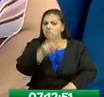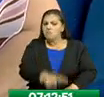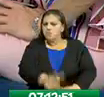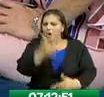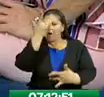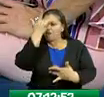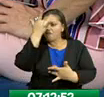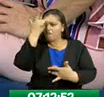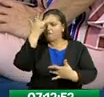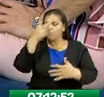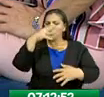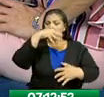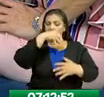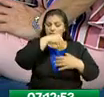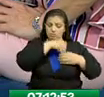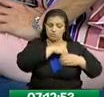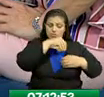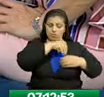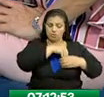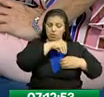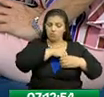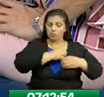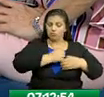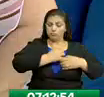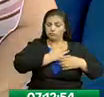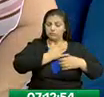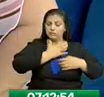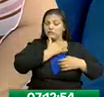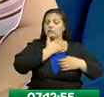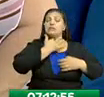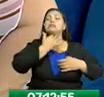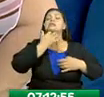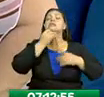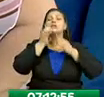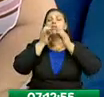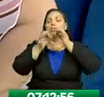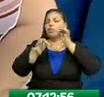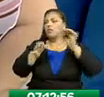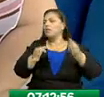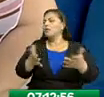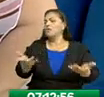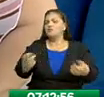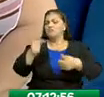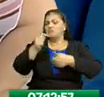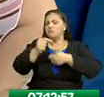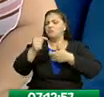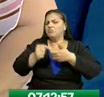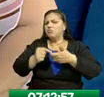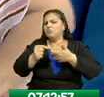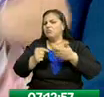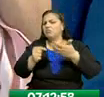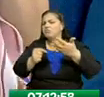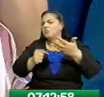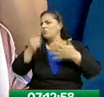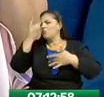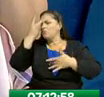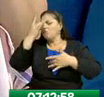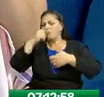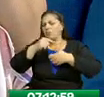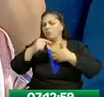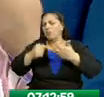sintomatología? Porque entiendo que en primera instancia ese paciente de nacionalidad china que llegó al Ecuador el día 21 de enero